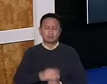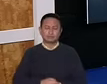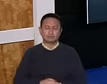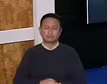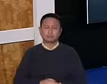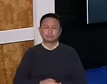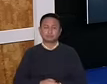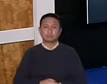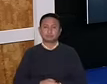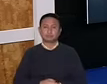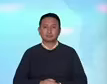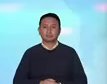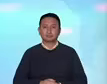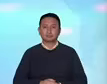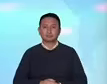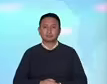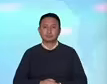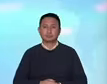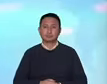parecido.